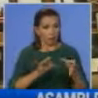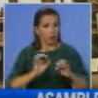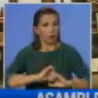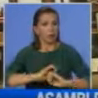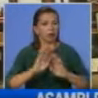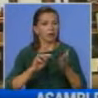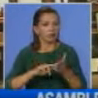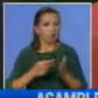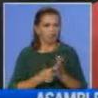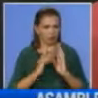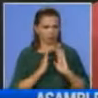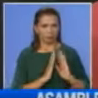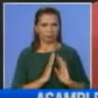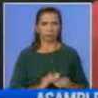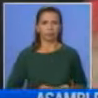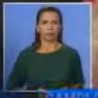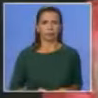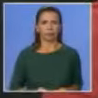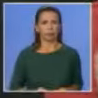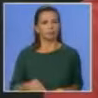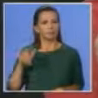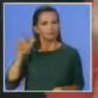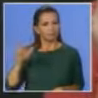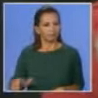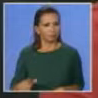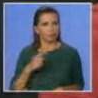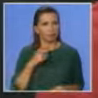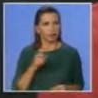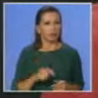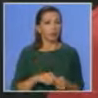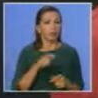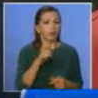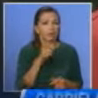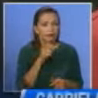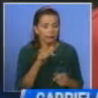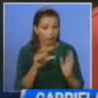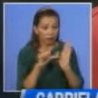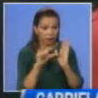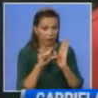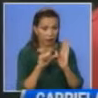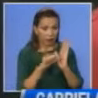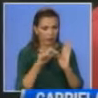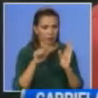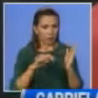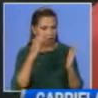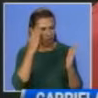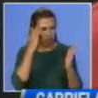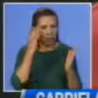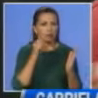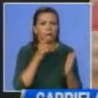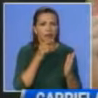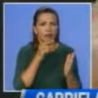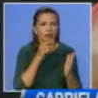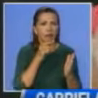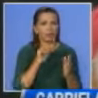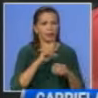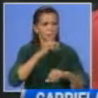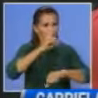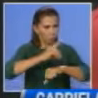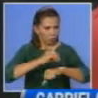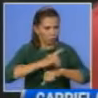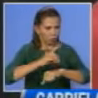proyecto. Escuchemos. Los que sí deben preocuparse de este artículo son los médicos que tienen